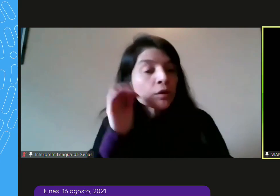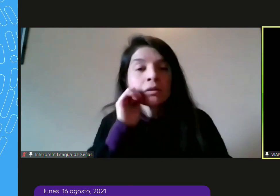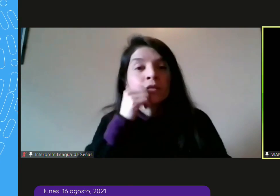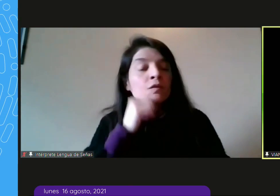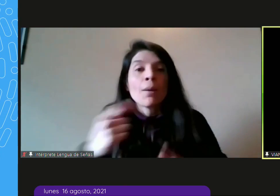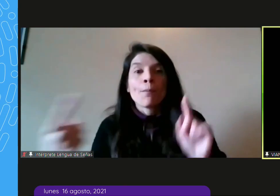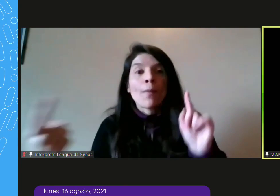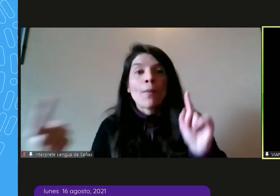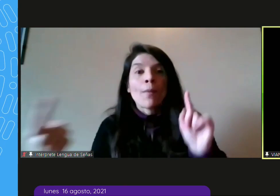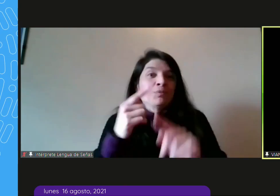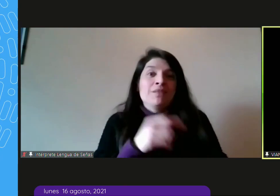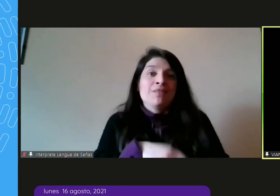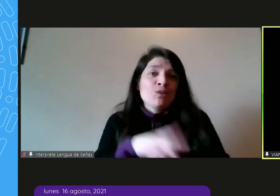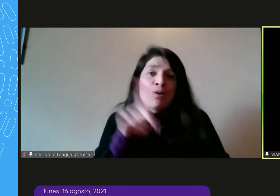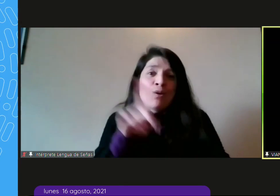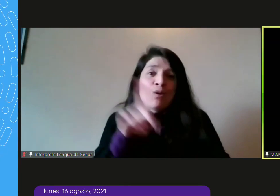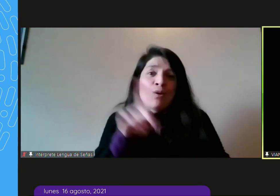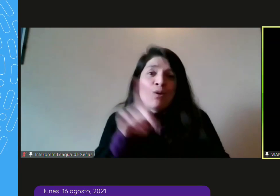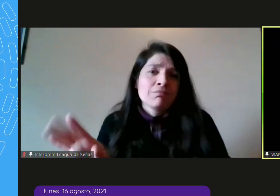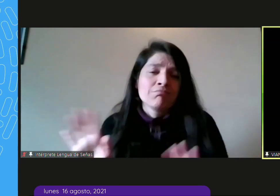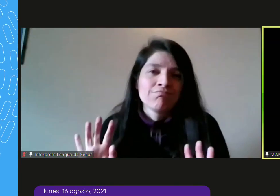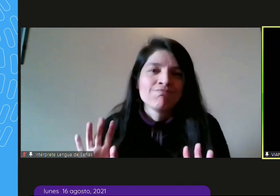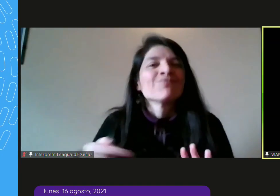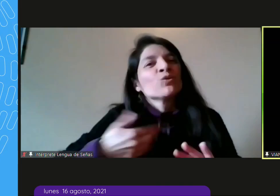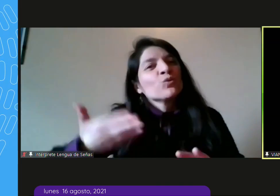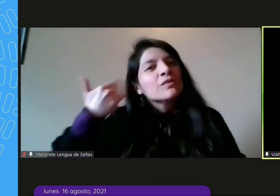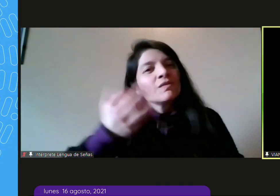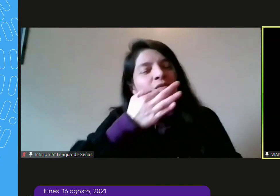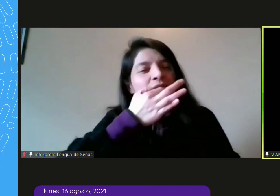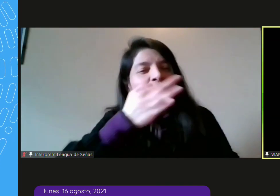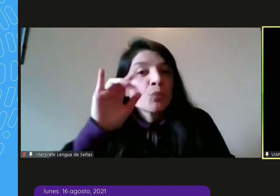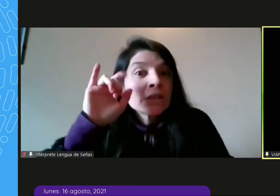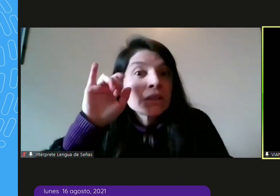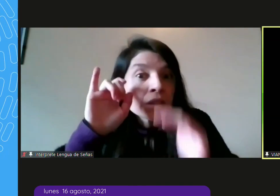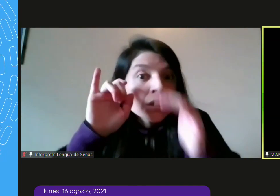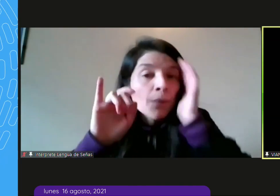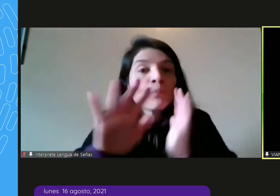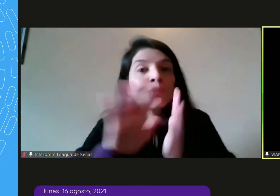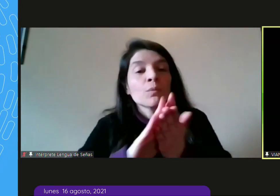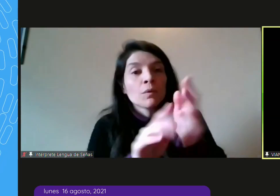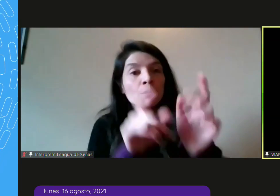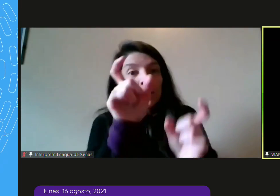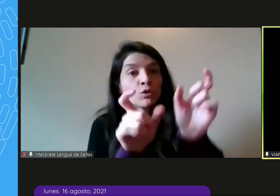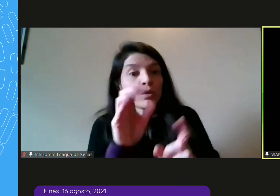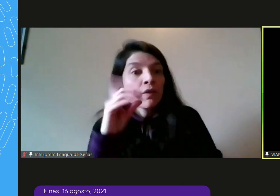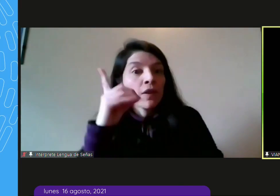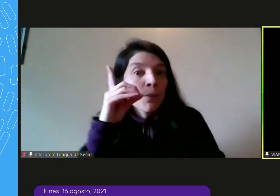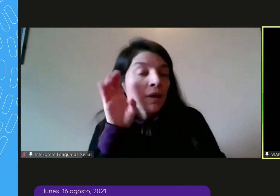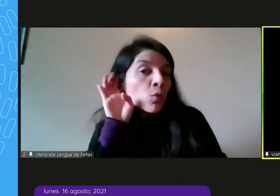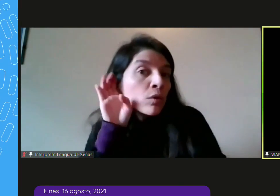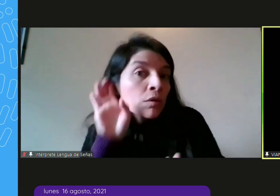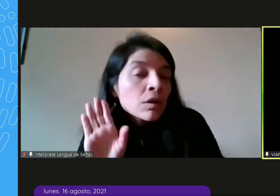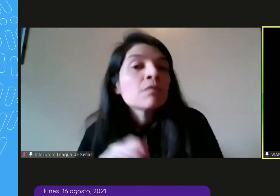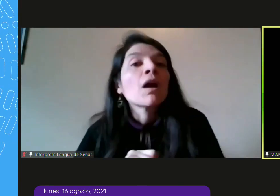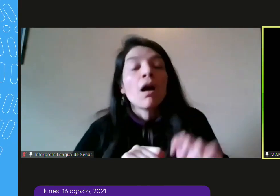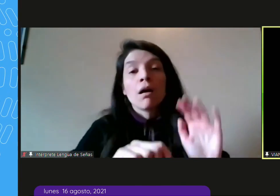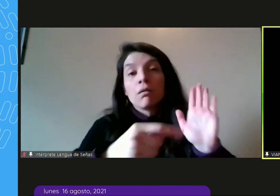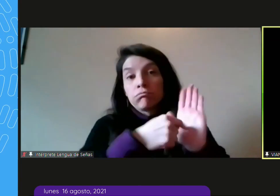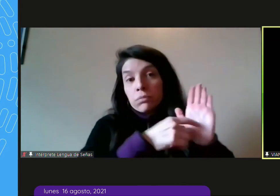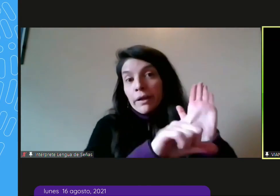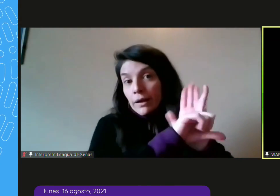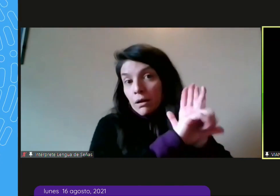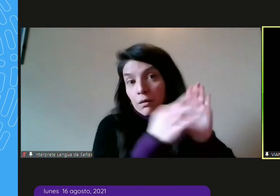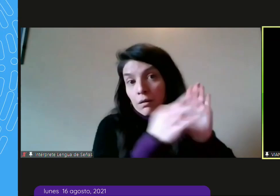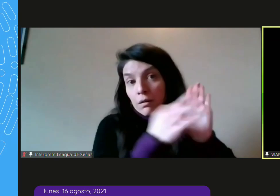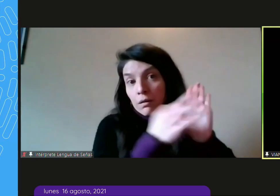efectiva. Entonces, recién les hablaba de Instagram. Personas con discapacidad auditivas, de acuerdo a la ley, no son las personas